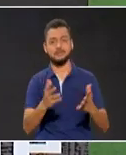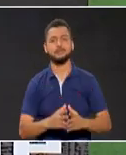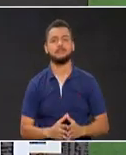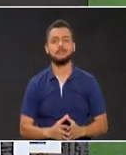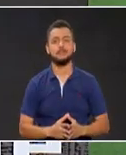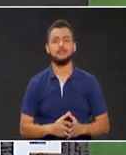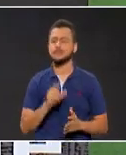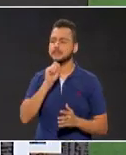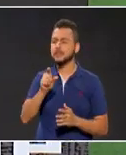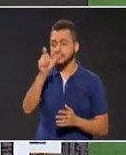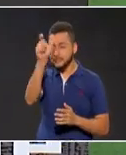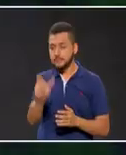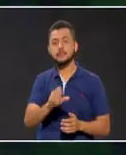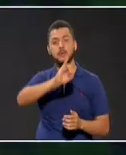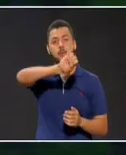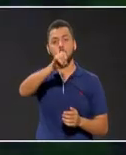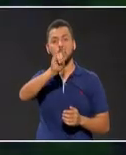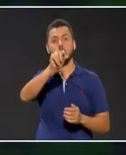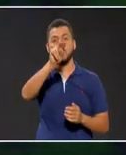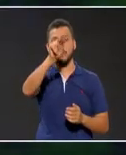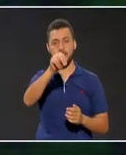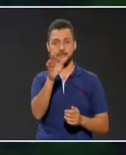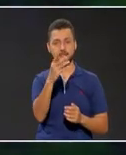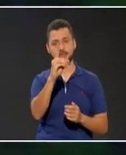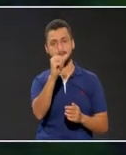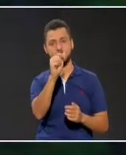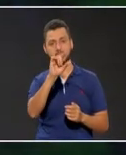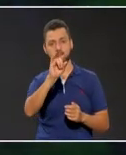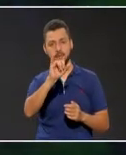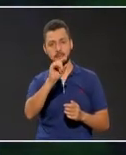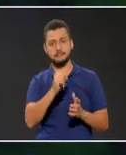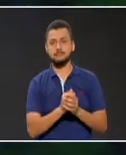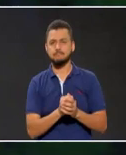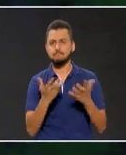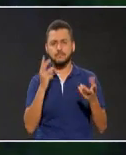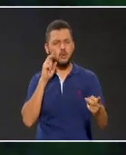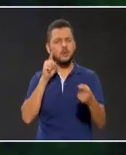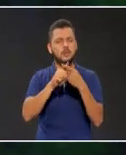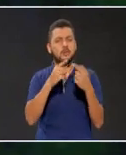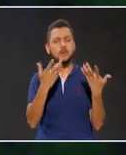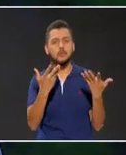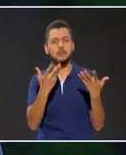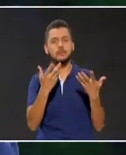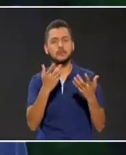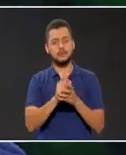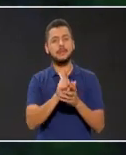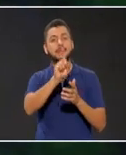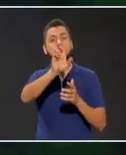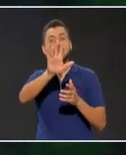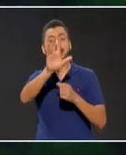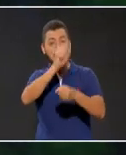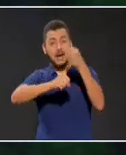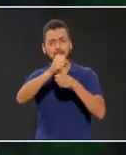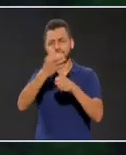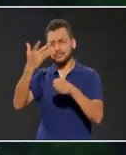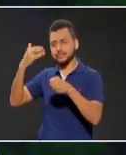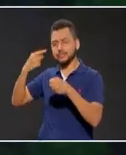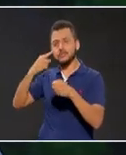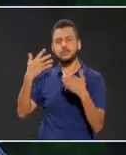David Valderrama. Bueno, Medellín apostó hace 15 años al conocimiento, al talento, de ahí nace Ruta en un